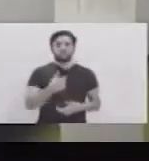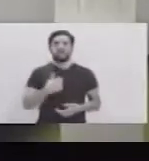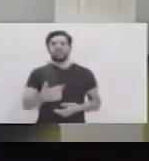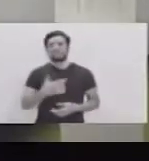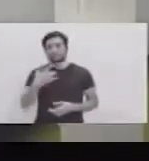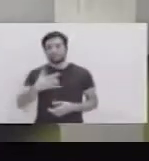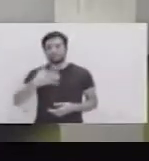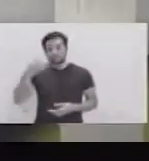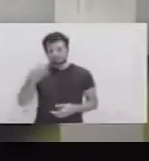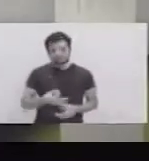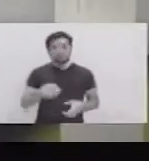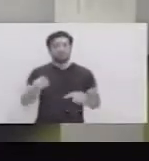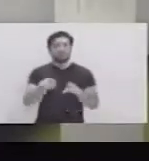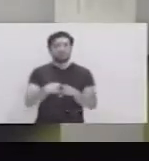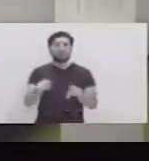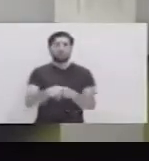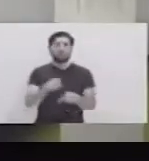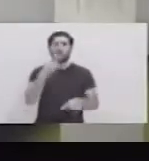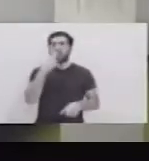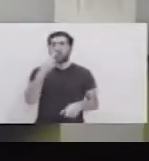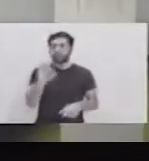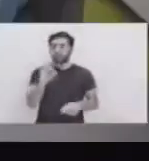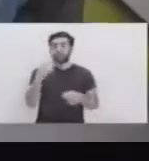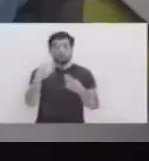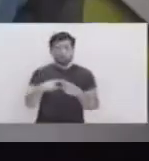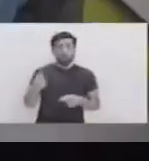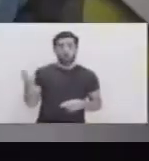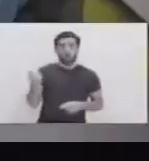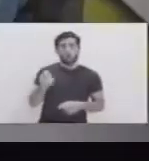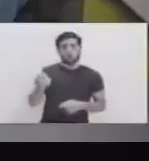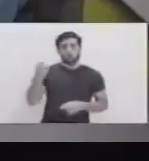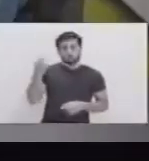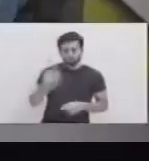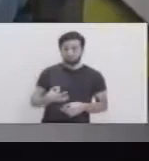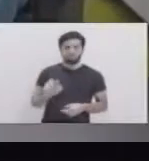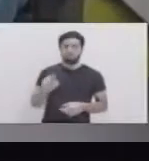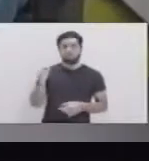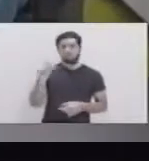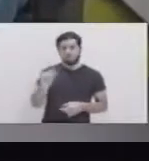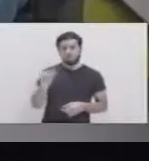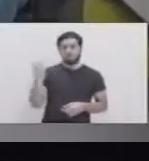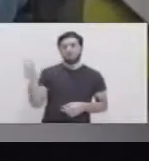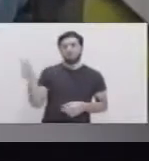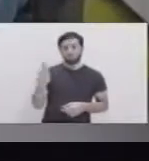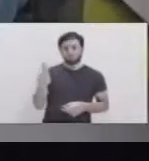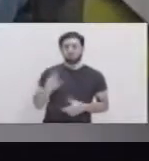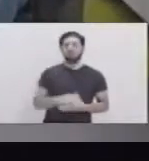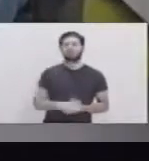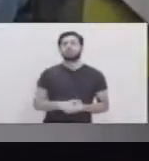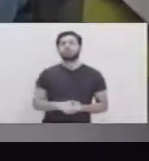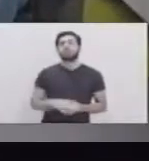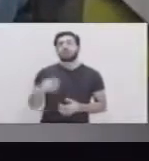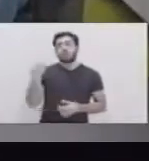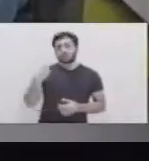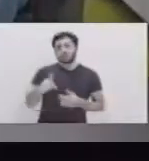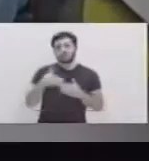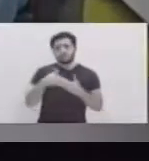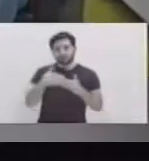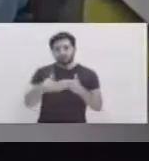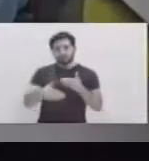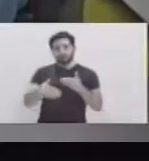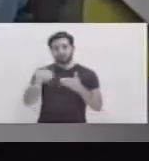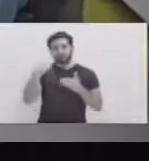lo sentimos como un hermano, pero sí realmente los amigos son contados, ¿verdad? Como tú decías. Licenciada, y pues